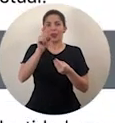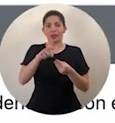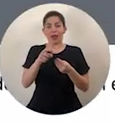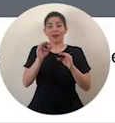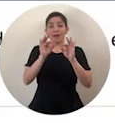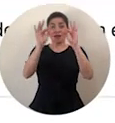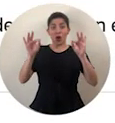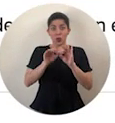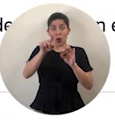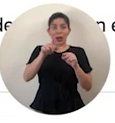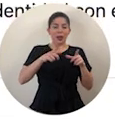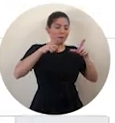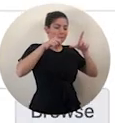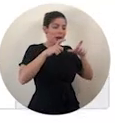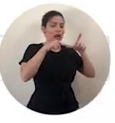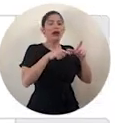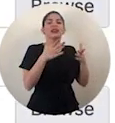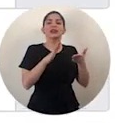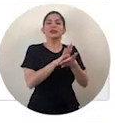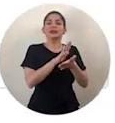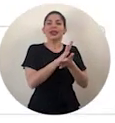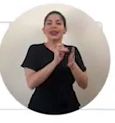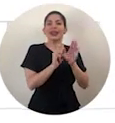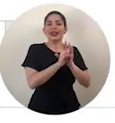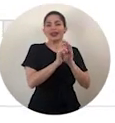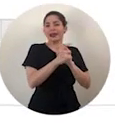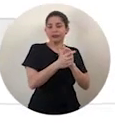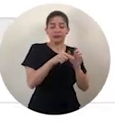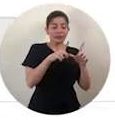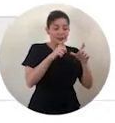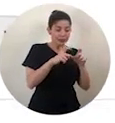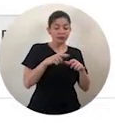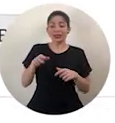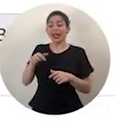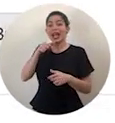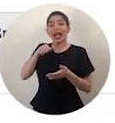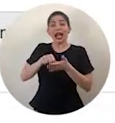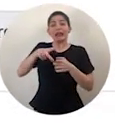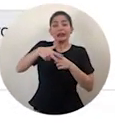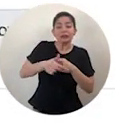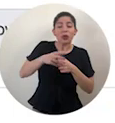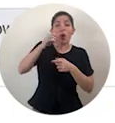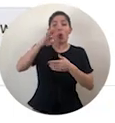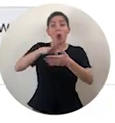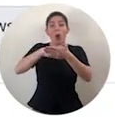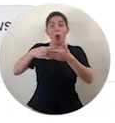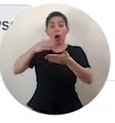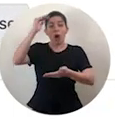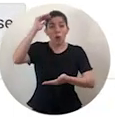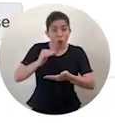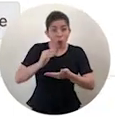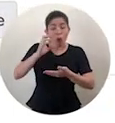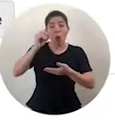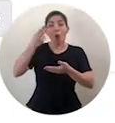adjuntar al formulario una fotografía del documento de identidad, así como la copia de la carta de despido o de aplicación de reducción de jornada